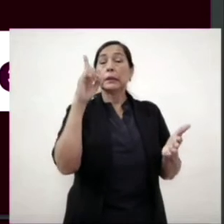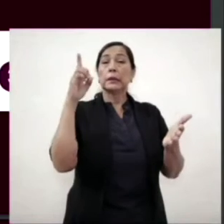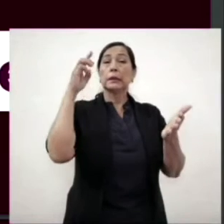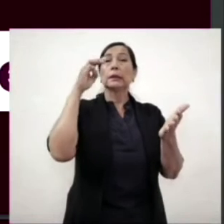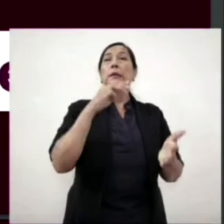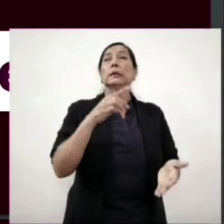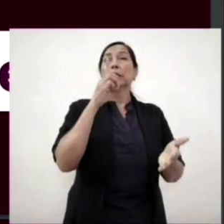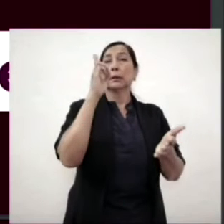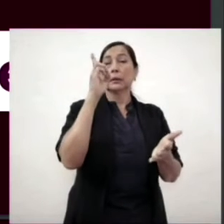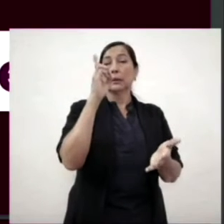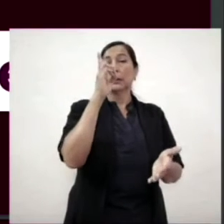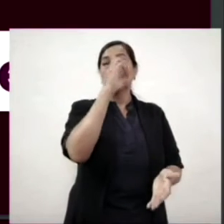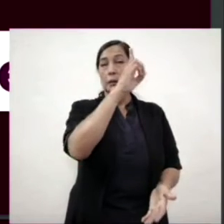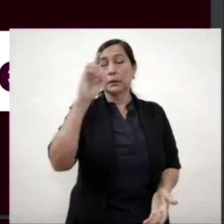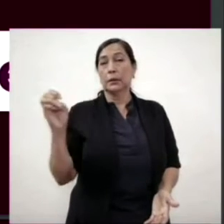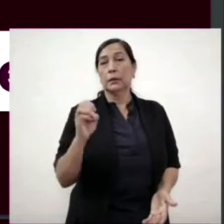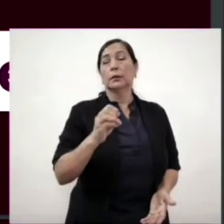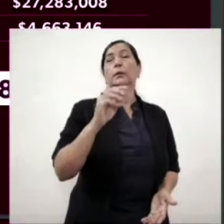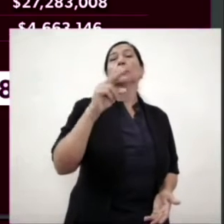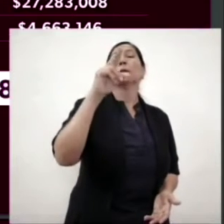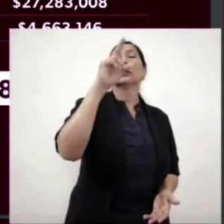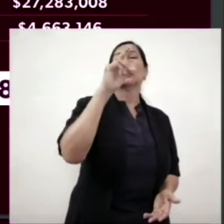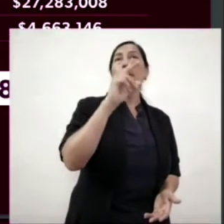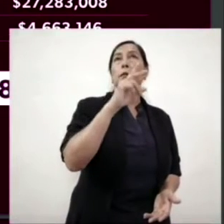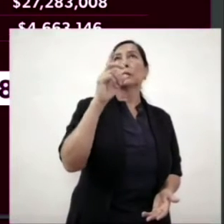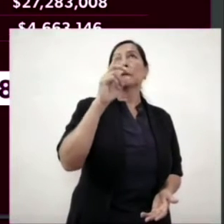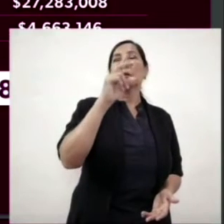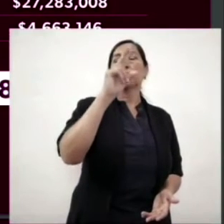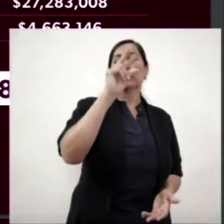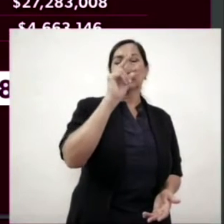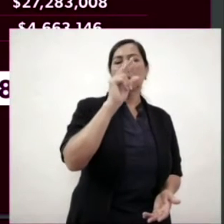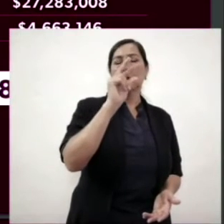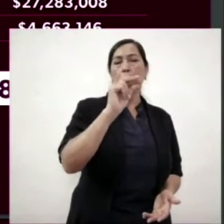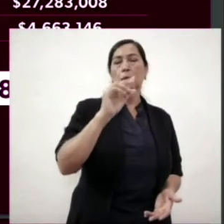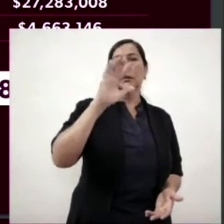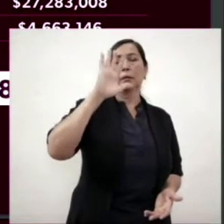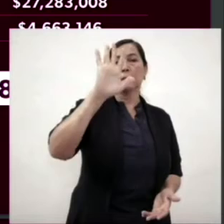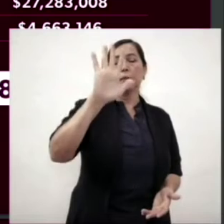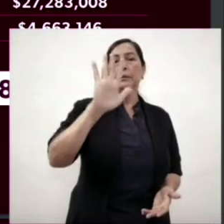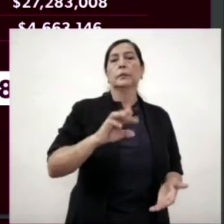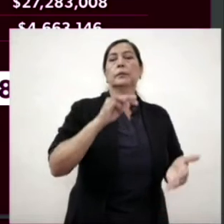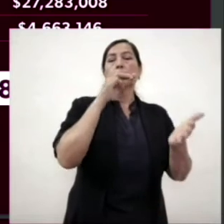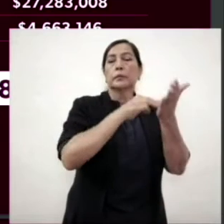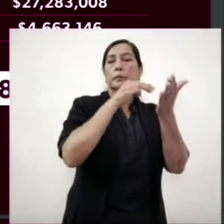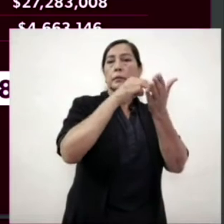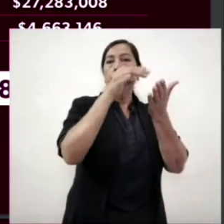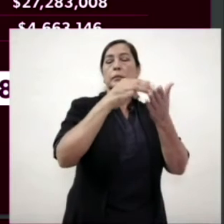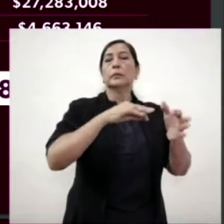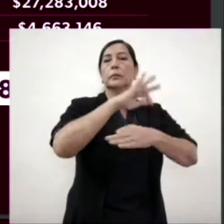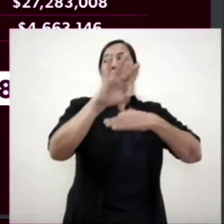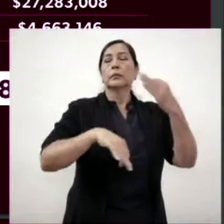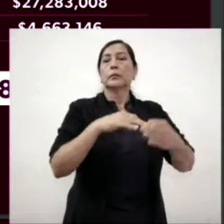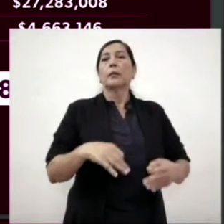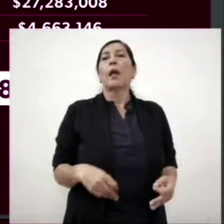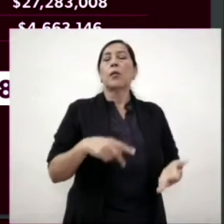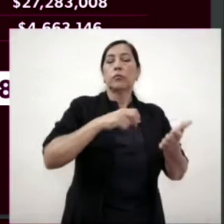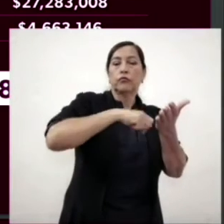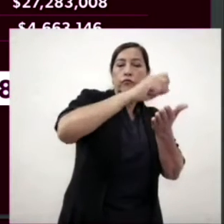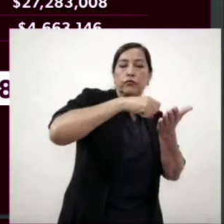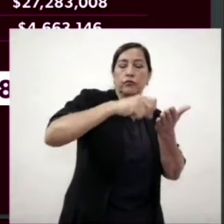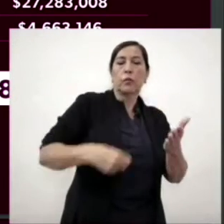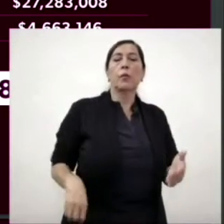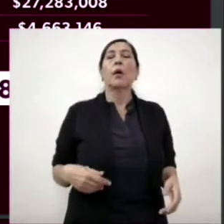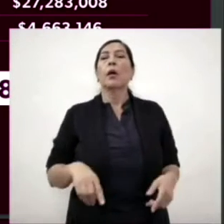175,181,000 pesos. En este momento ya se han firmado convenios con Buenavista, Jacoma, Tangamandapio, Tangancícuaro, Uruapan,